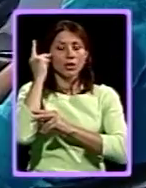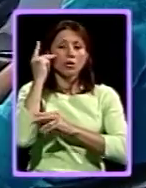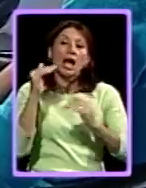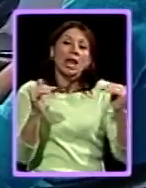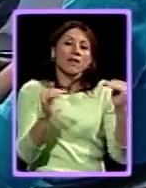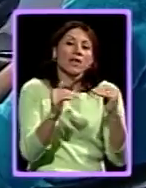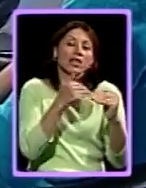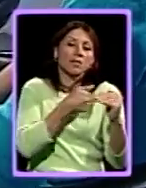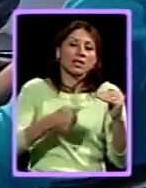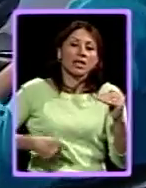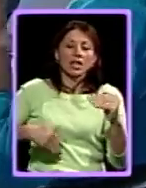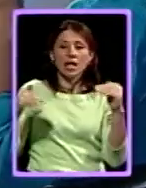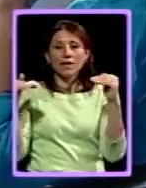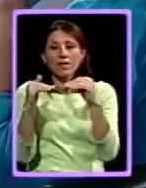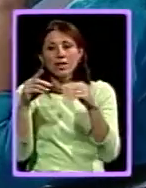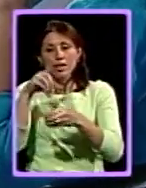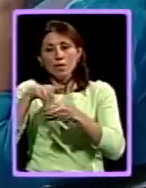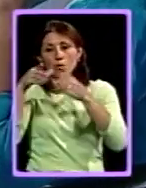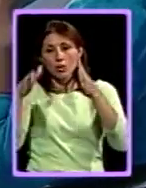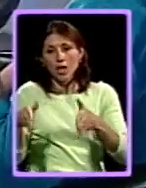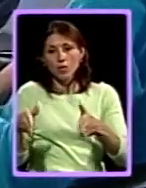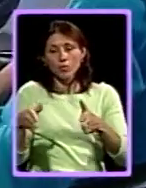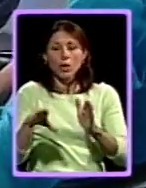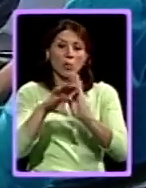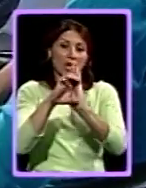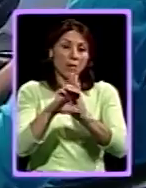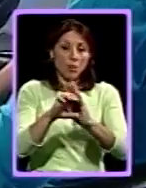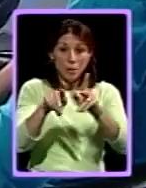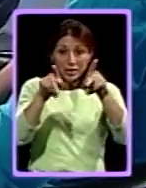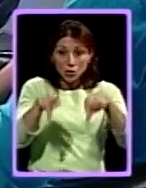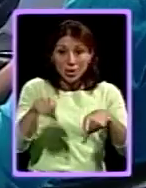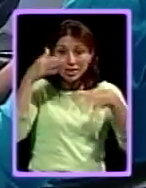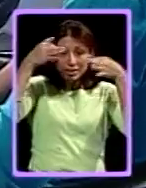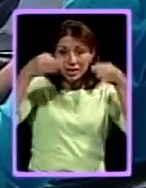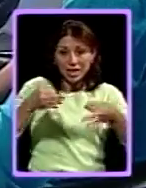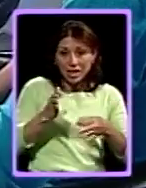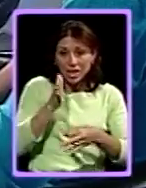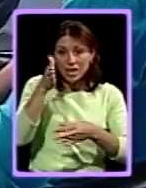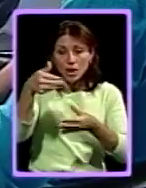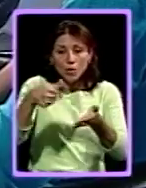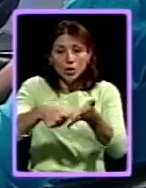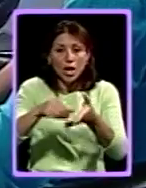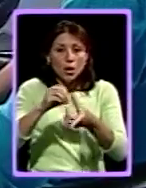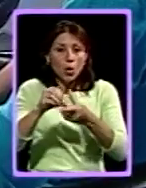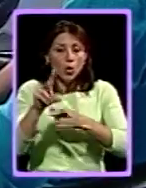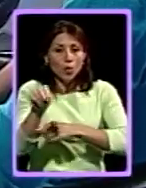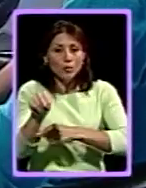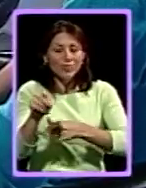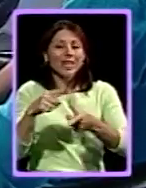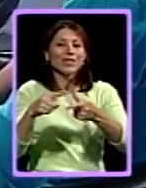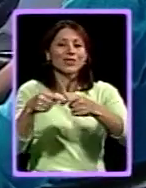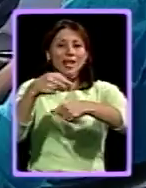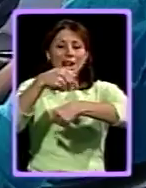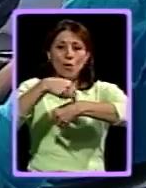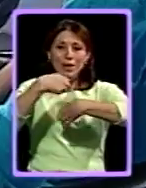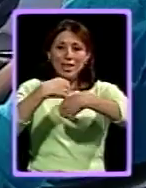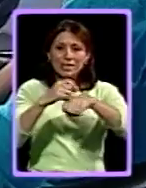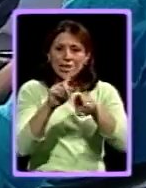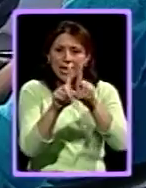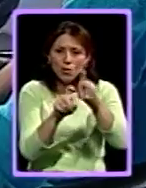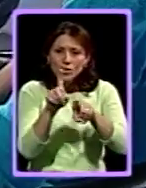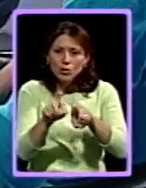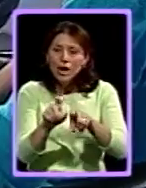están decididos a ir a votar o no están decididos. Entonces, a la hora de diseñar el cuestionario hay que tener mucho cuidado con el orden de